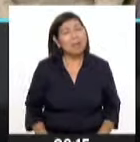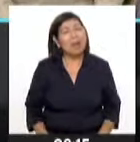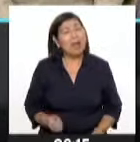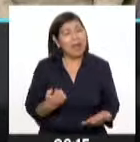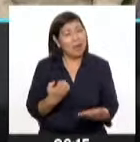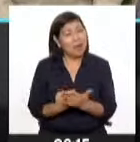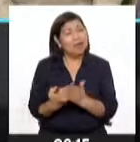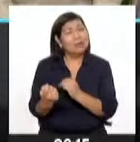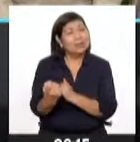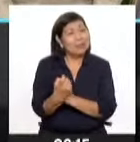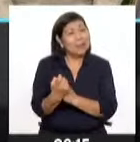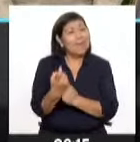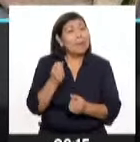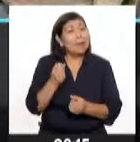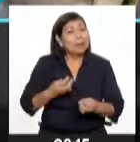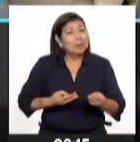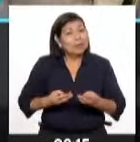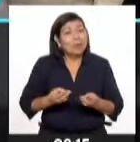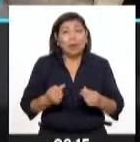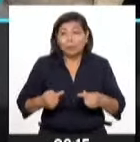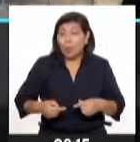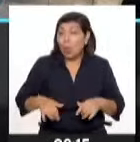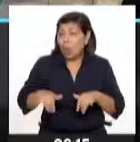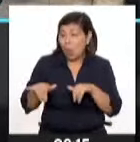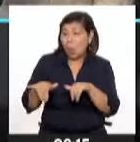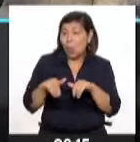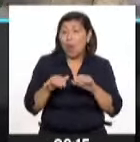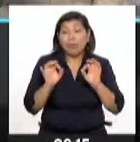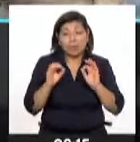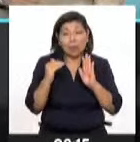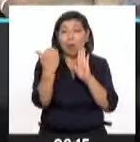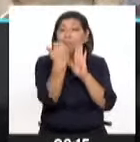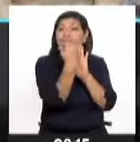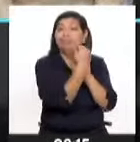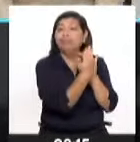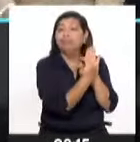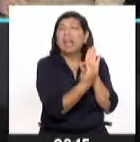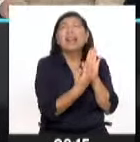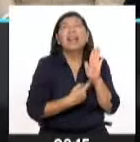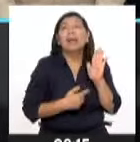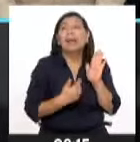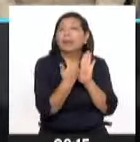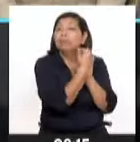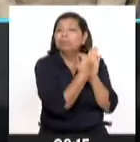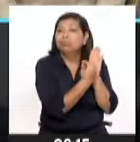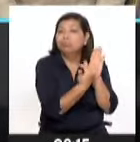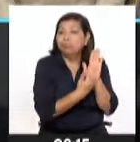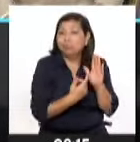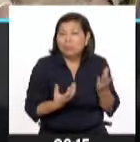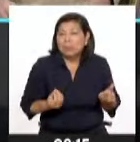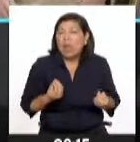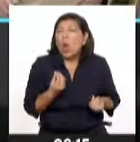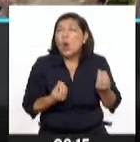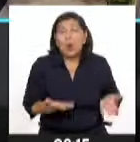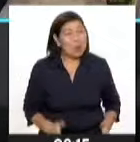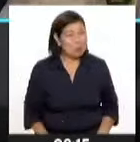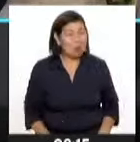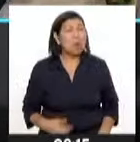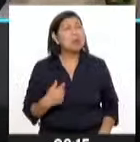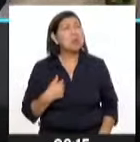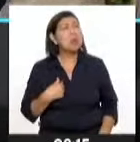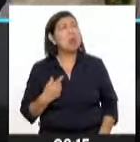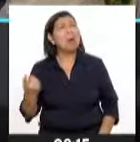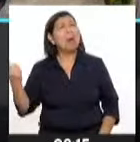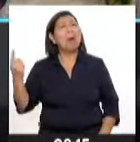microeconomía se enseña que para que un mercado esté en competencia, tiene que cumplirse una serie de requisitos, una serie de condiciones. Y no es como que yo vengo